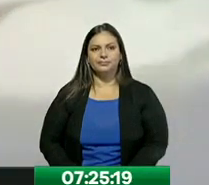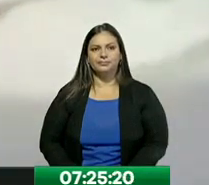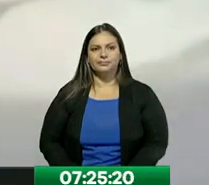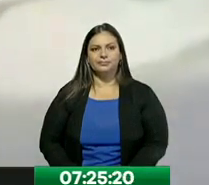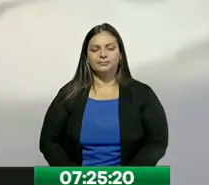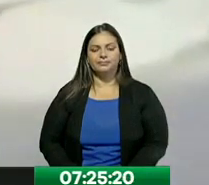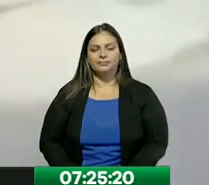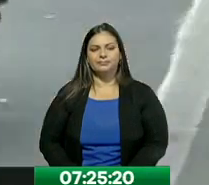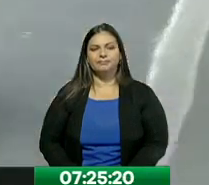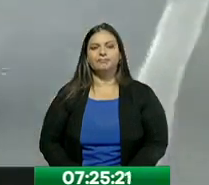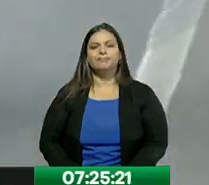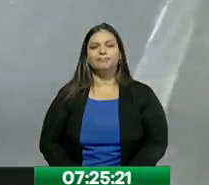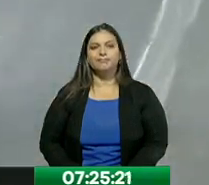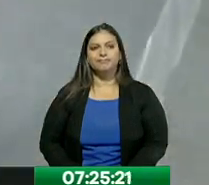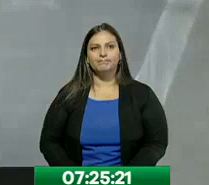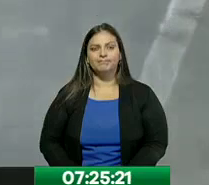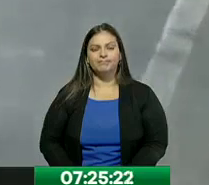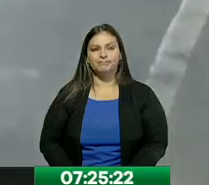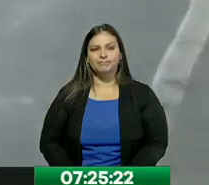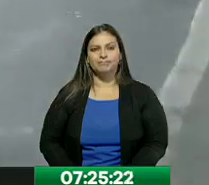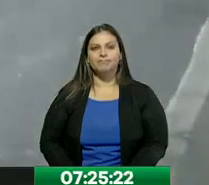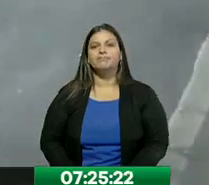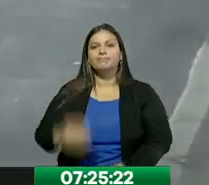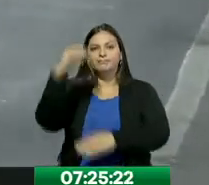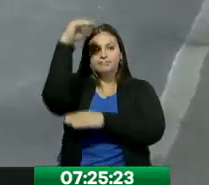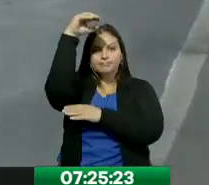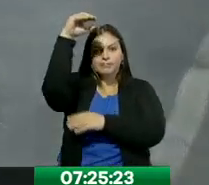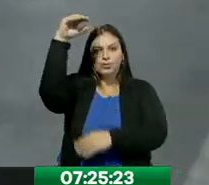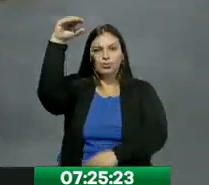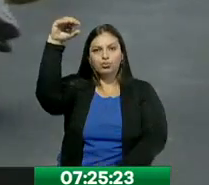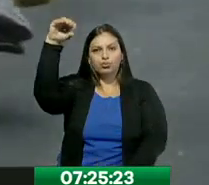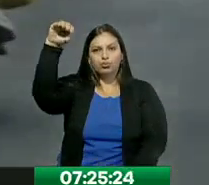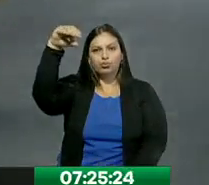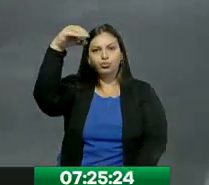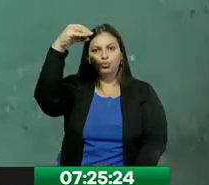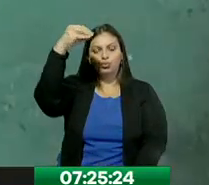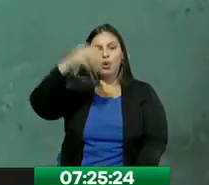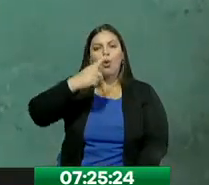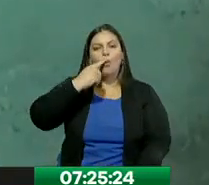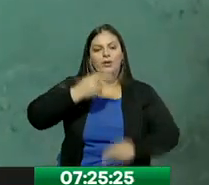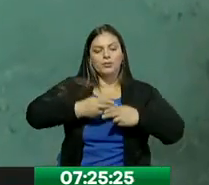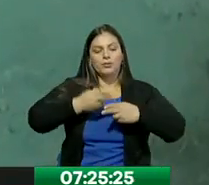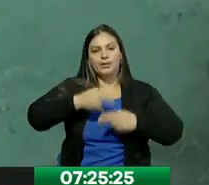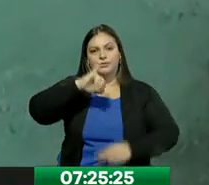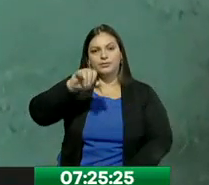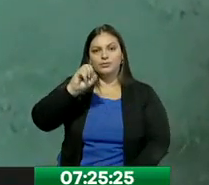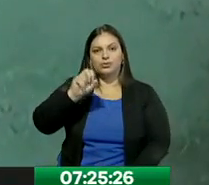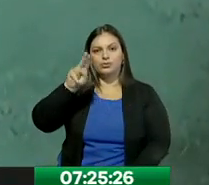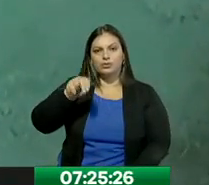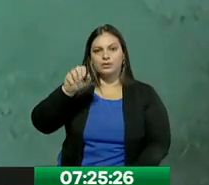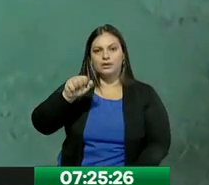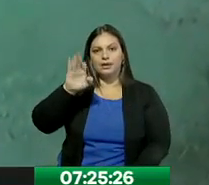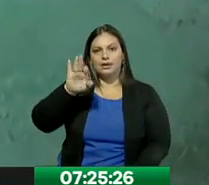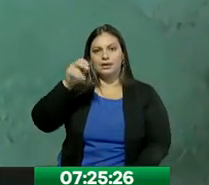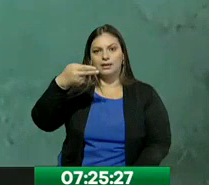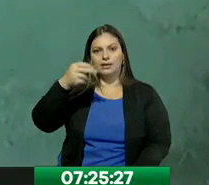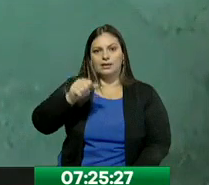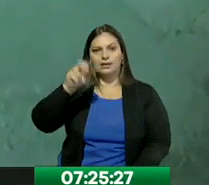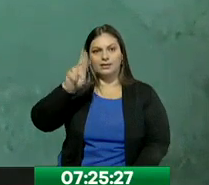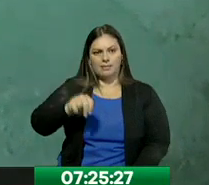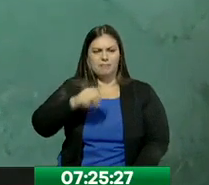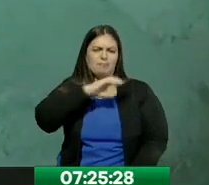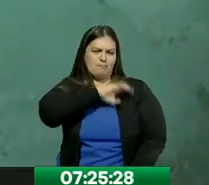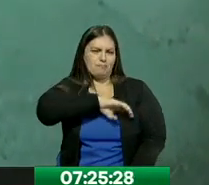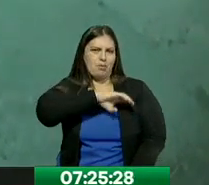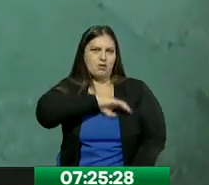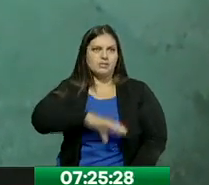El brutal impacto quedó registrado en cámaras de seguridad. Jonathan S., policía en servicio activo, circulaba en su motocicleta cuando se